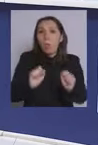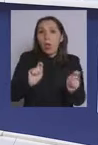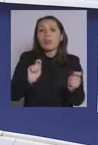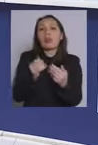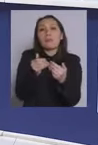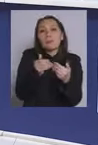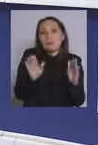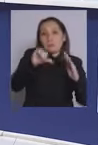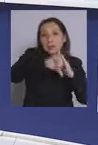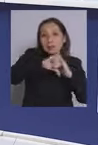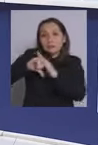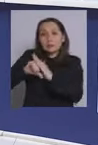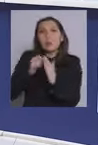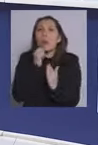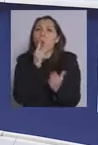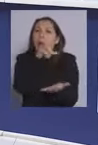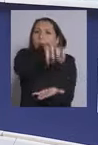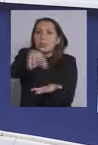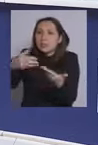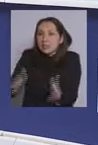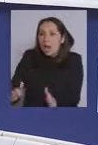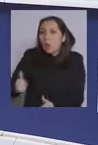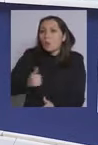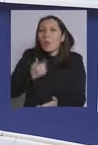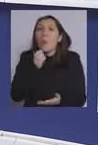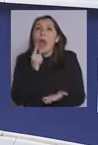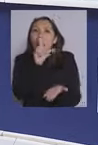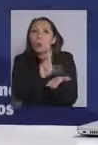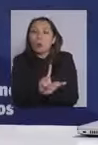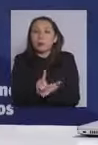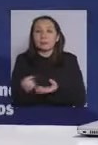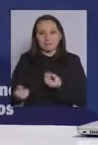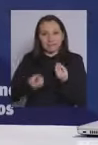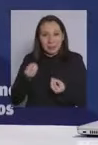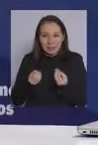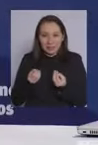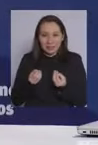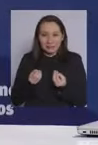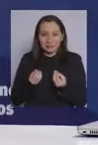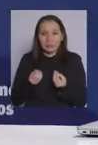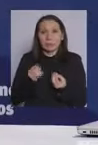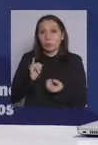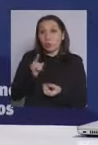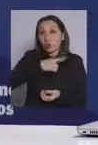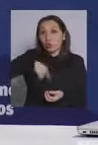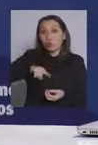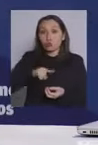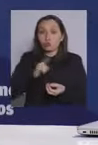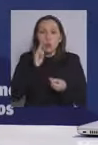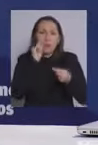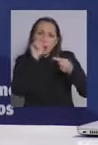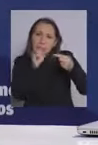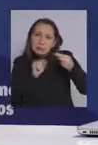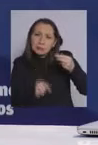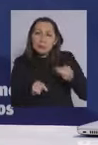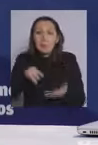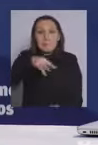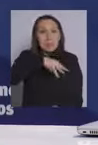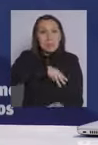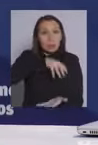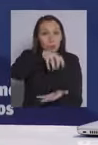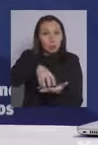de cuarentena, ¿en qué zonas se están cumpliendo? Lo que pasa es que si nosotros tomamos en conjunto la región